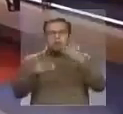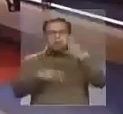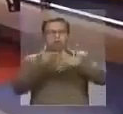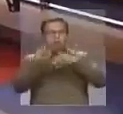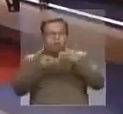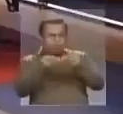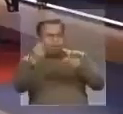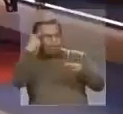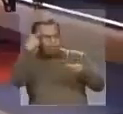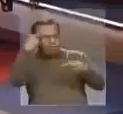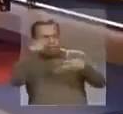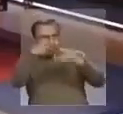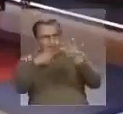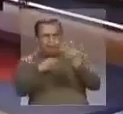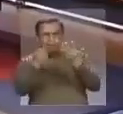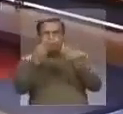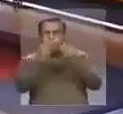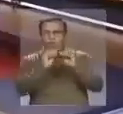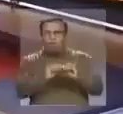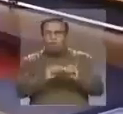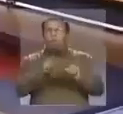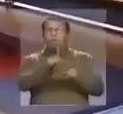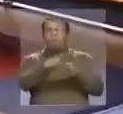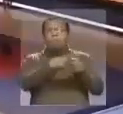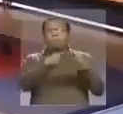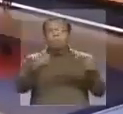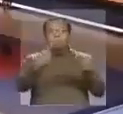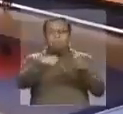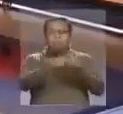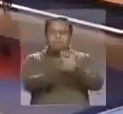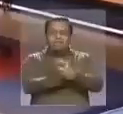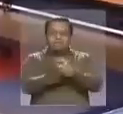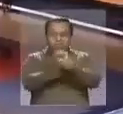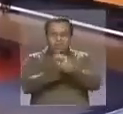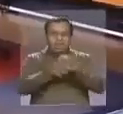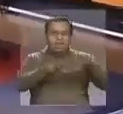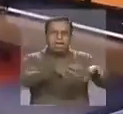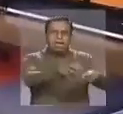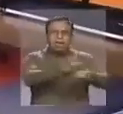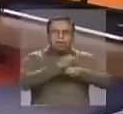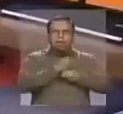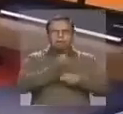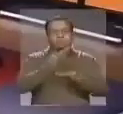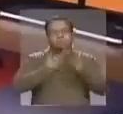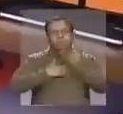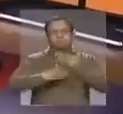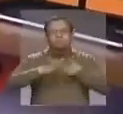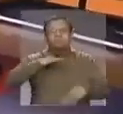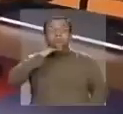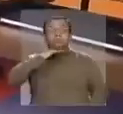verla todavía de esos lentes como un objeto, de la esclavitud, de posesión, de satisfacción sexual, lo vemos hoy